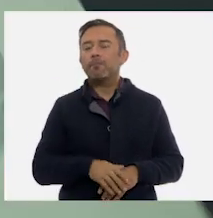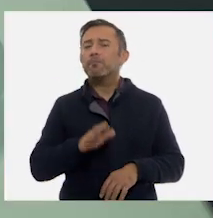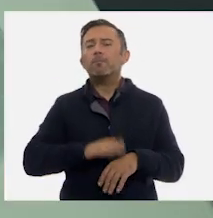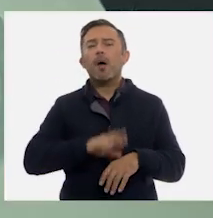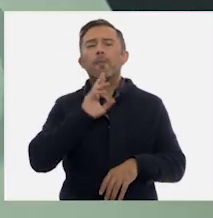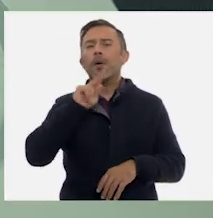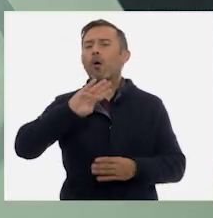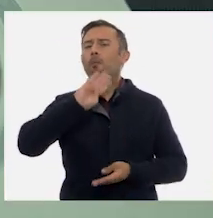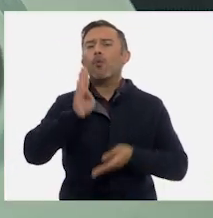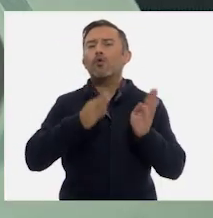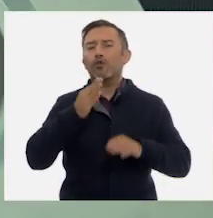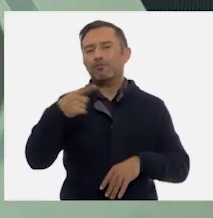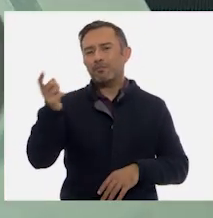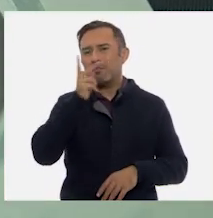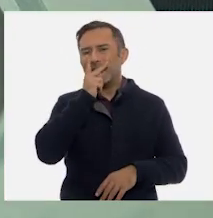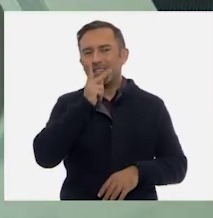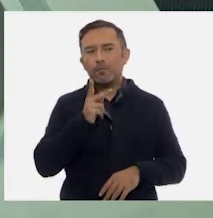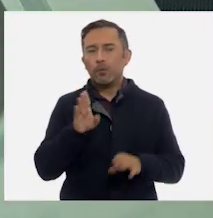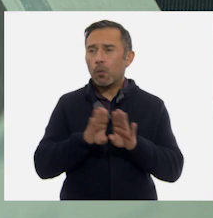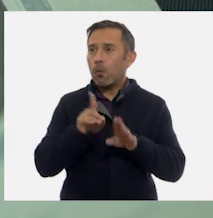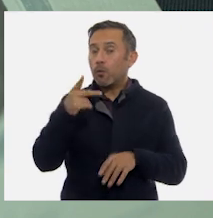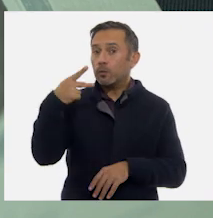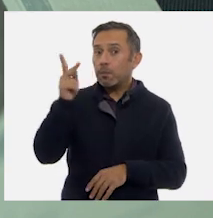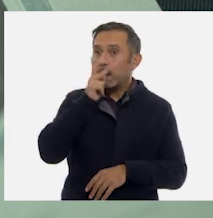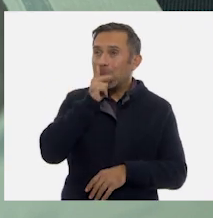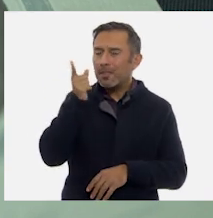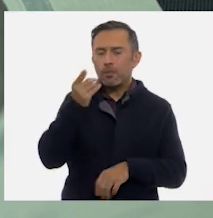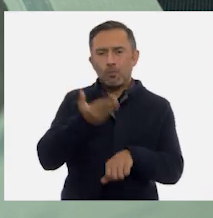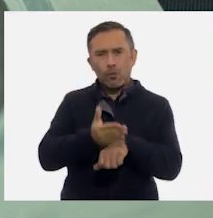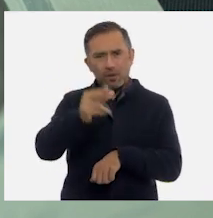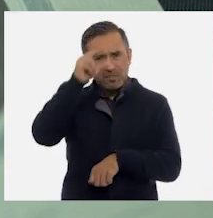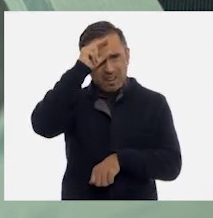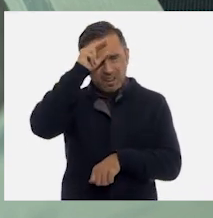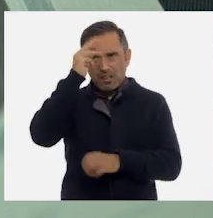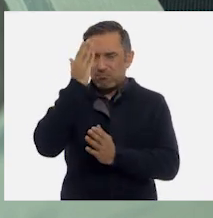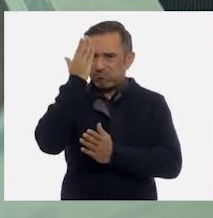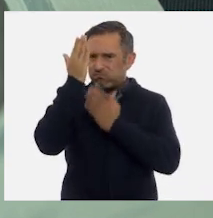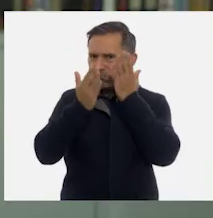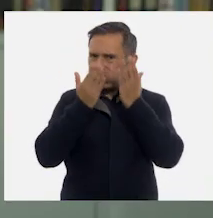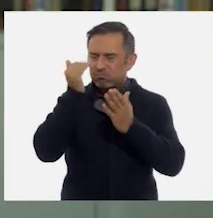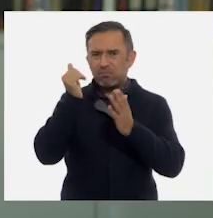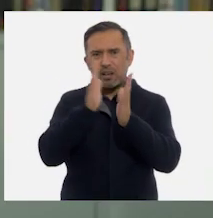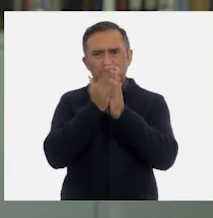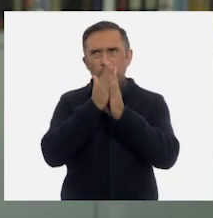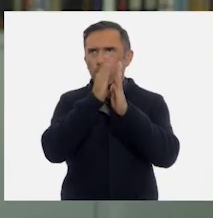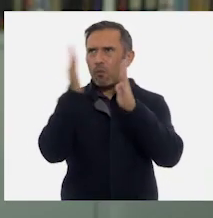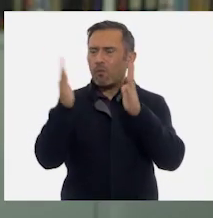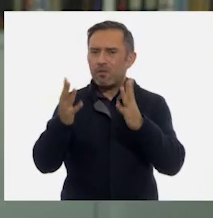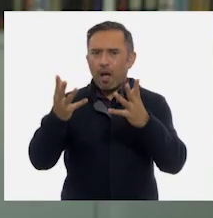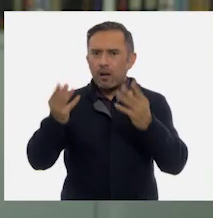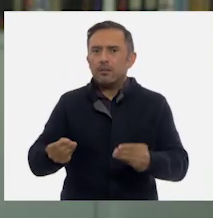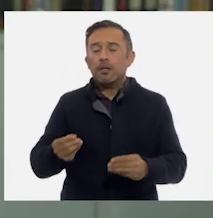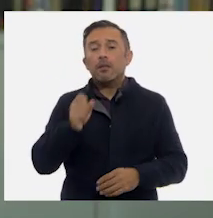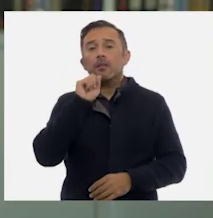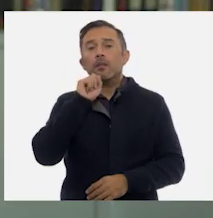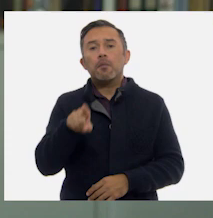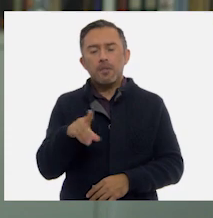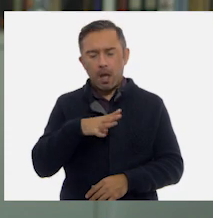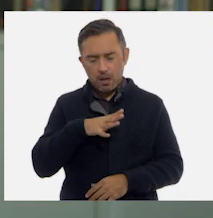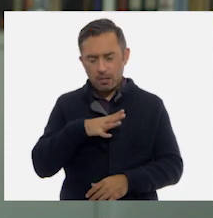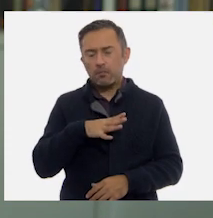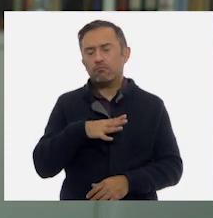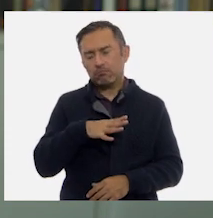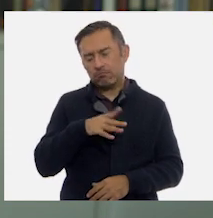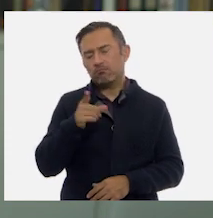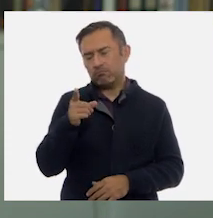padre. Según ella, su padre era sumamente culto, tenían una biblioteca muy importante, también su tío Boni tenía una biblioteca muy importante